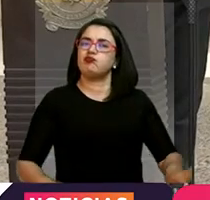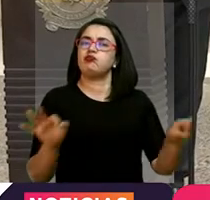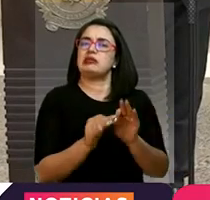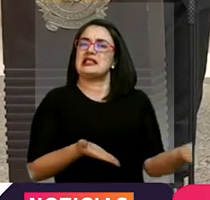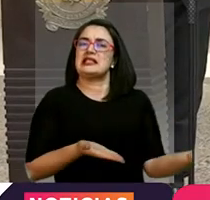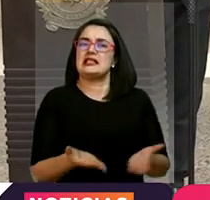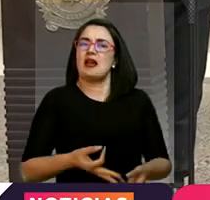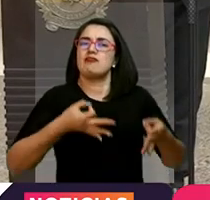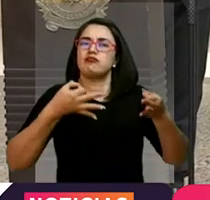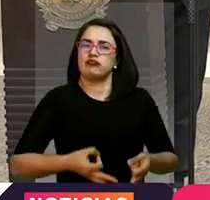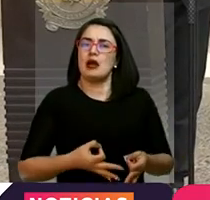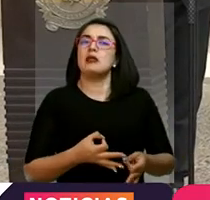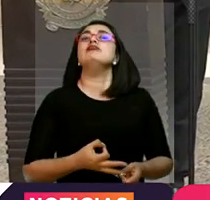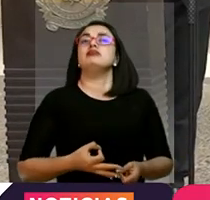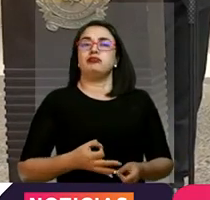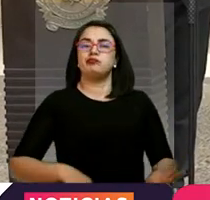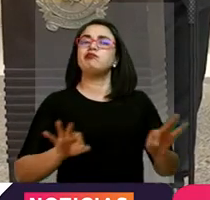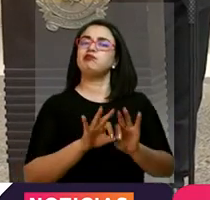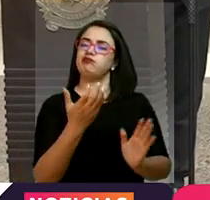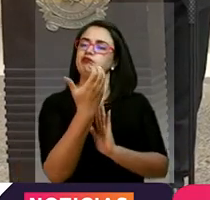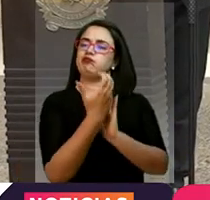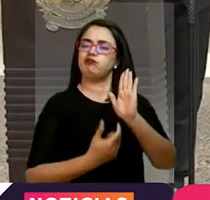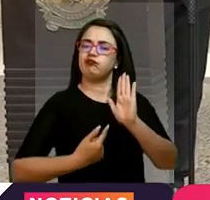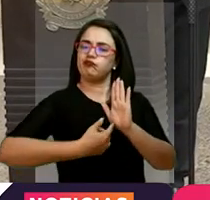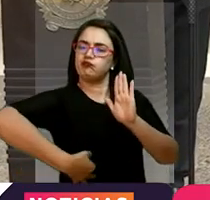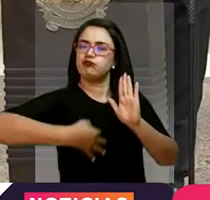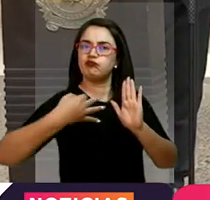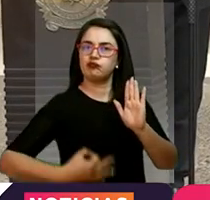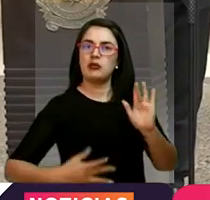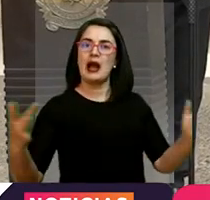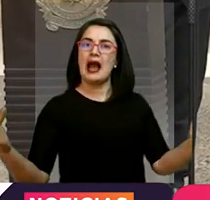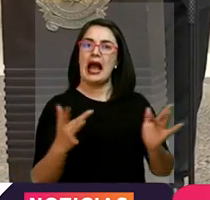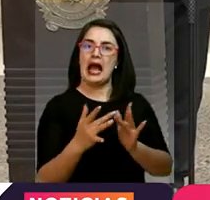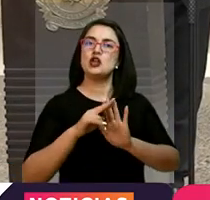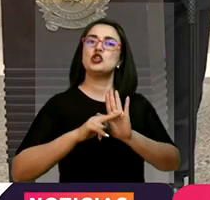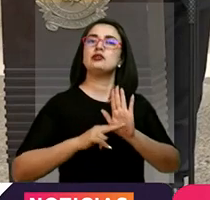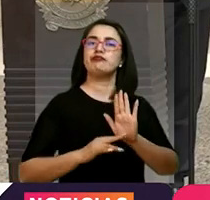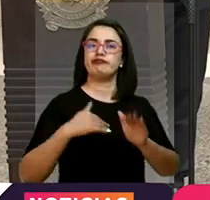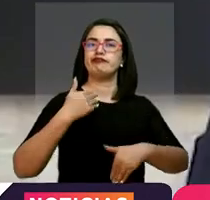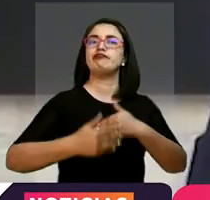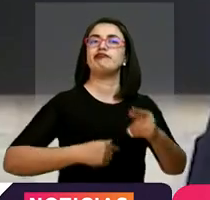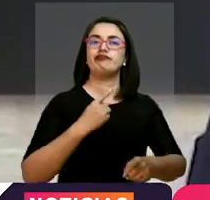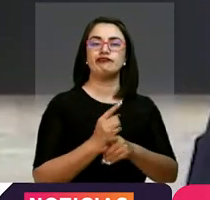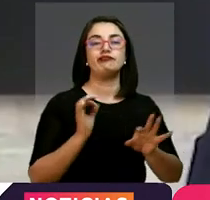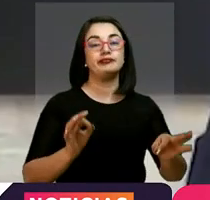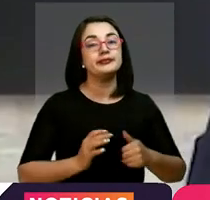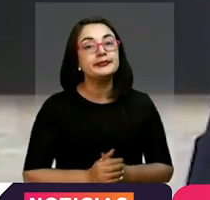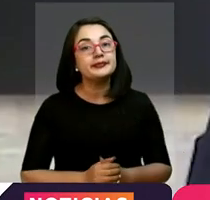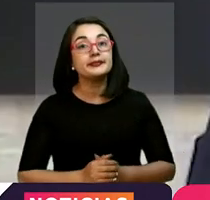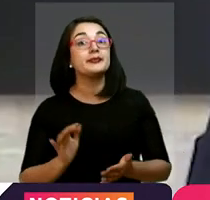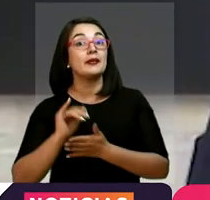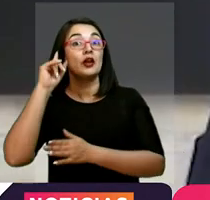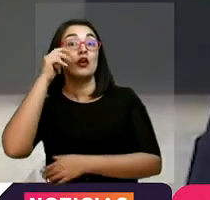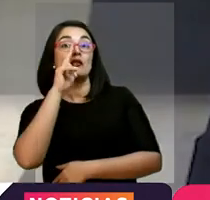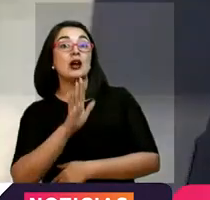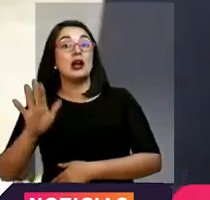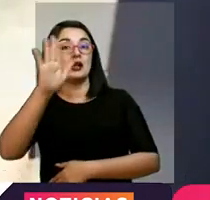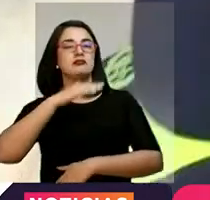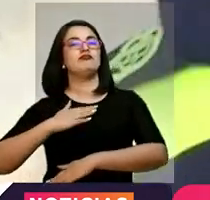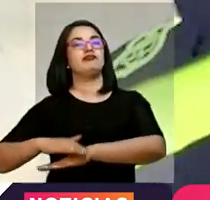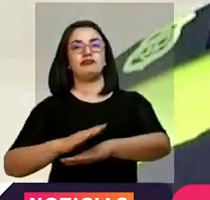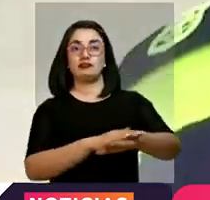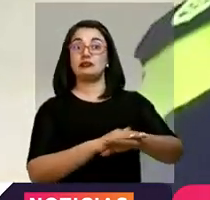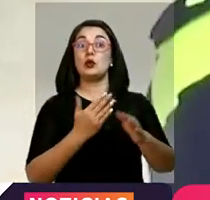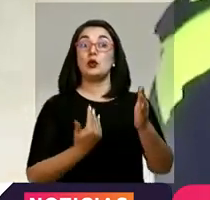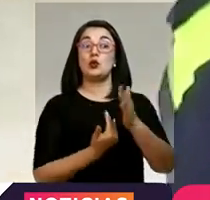con una mayor certificación paso a paso de las actuaciones de policía. El gobierno nacional aseguró que el cambio de